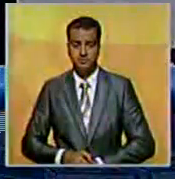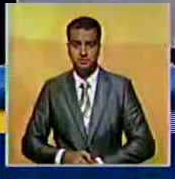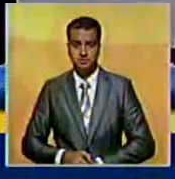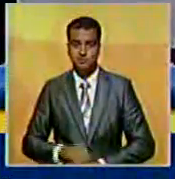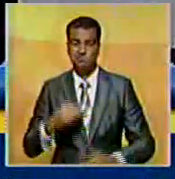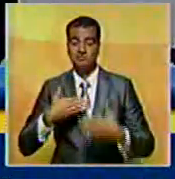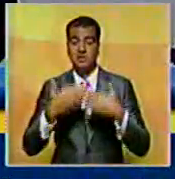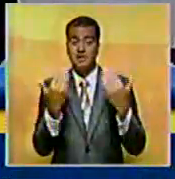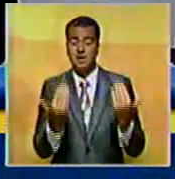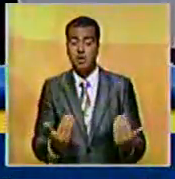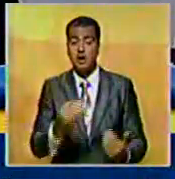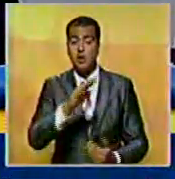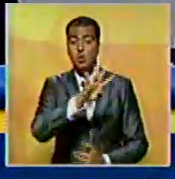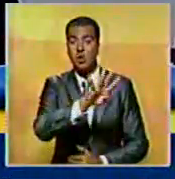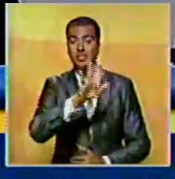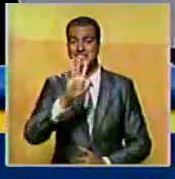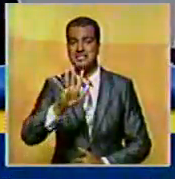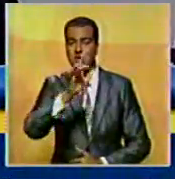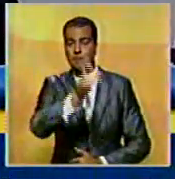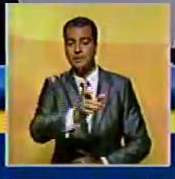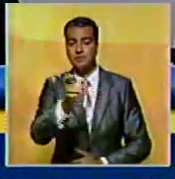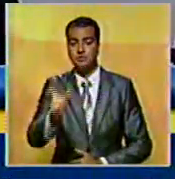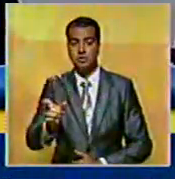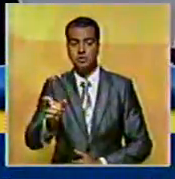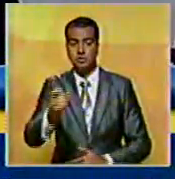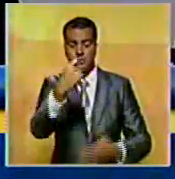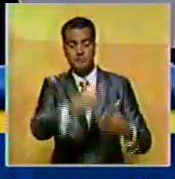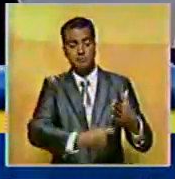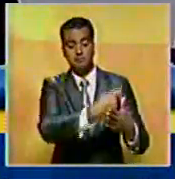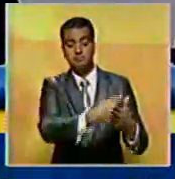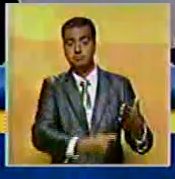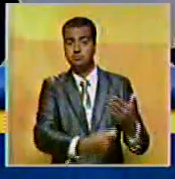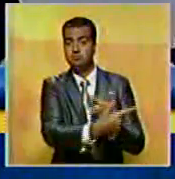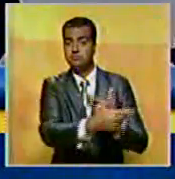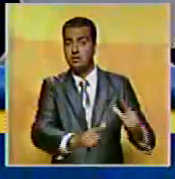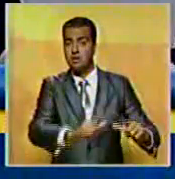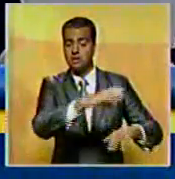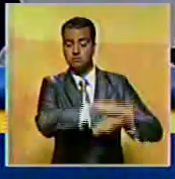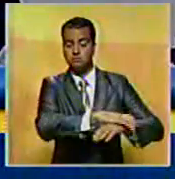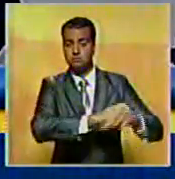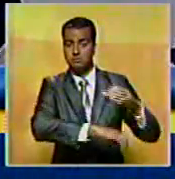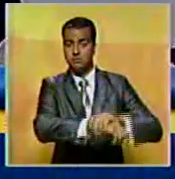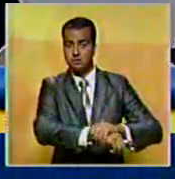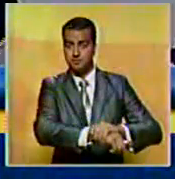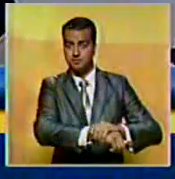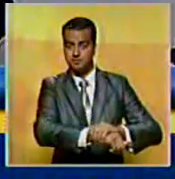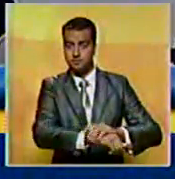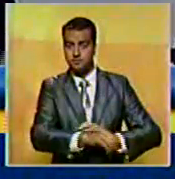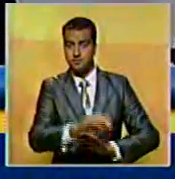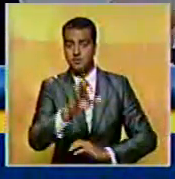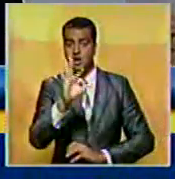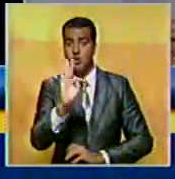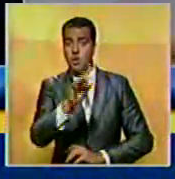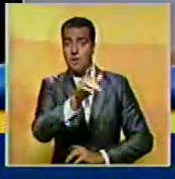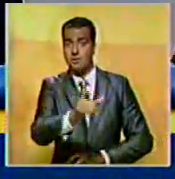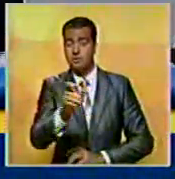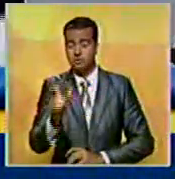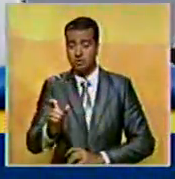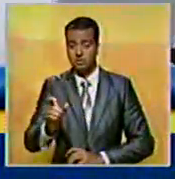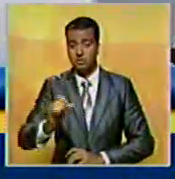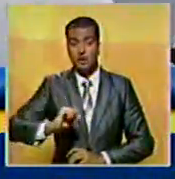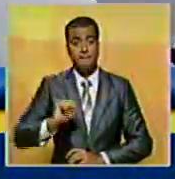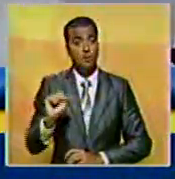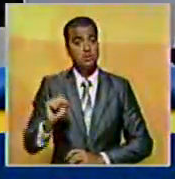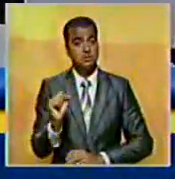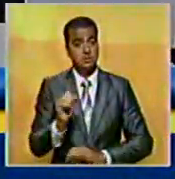Hasta ahora hay 45 personas privadas de libertad, 9 de las cuales son funcionarios públicos, como